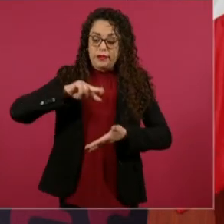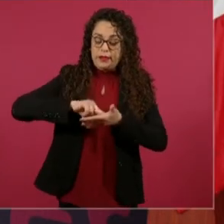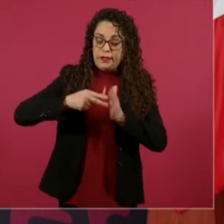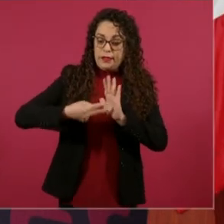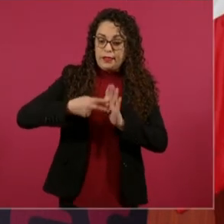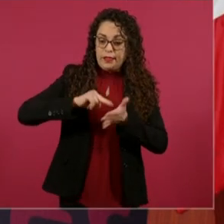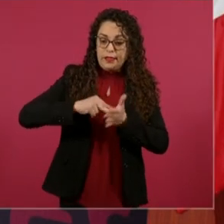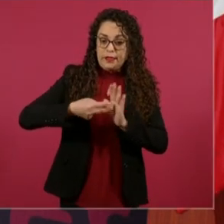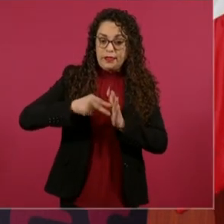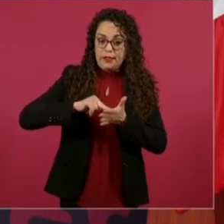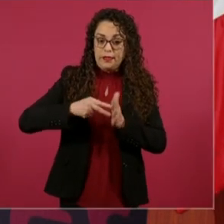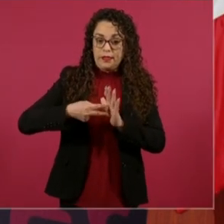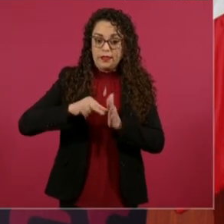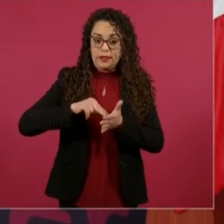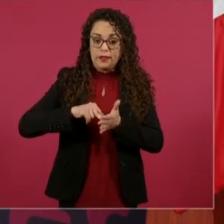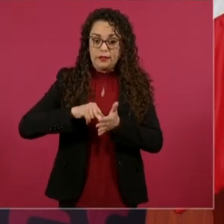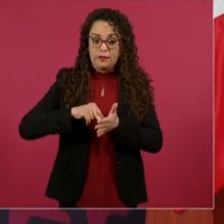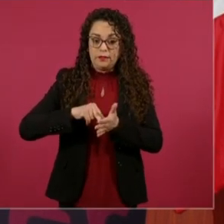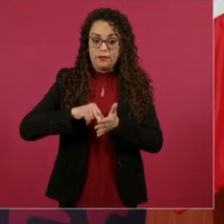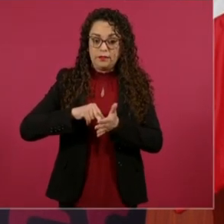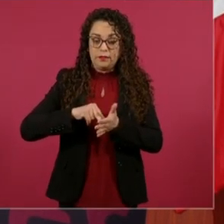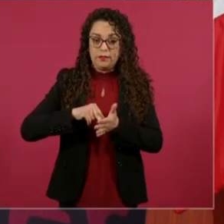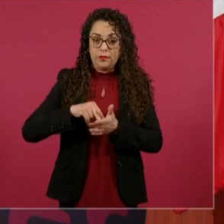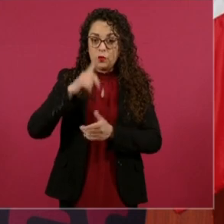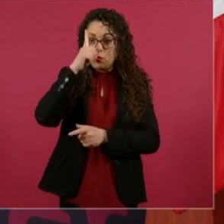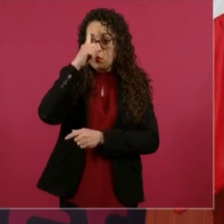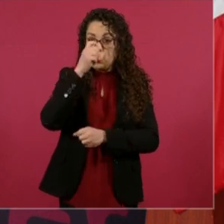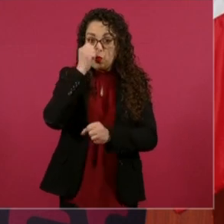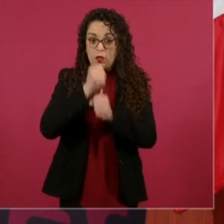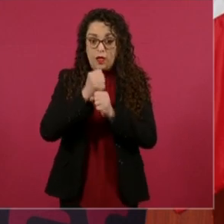esa obra de 1,000 millones la hacen en un año.